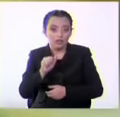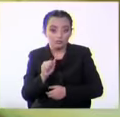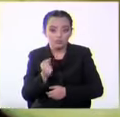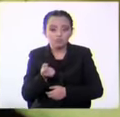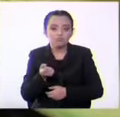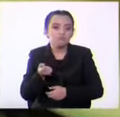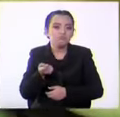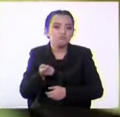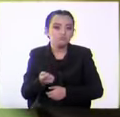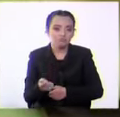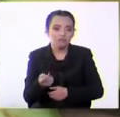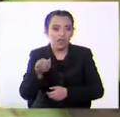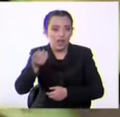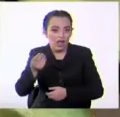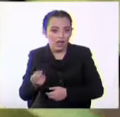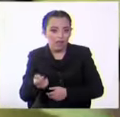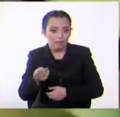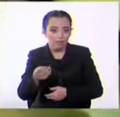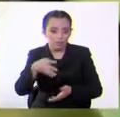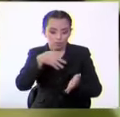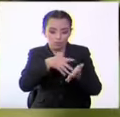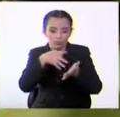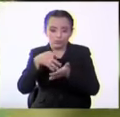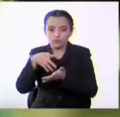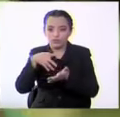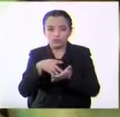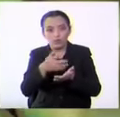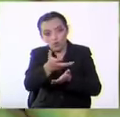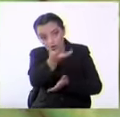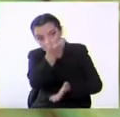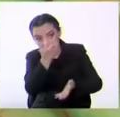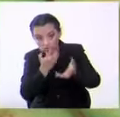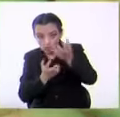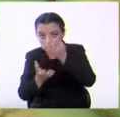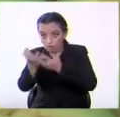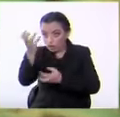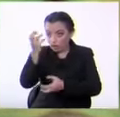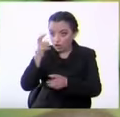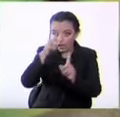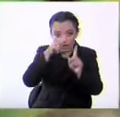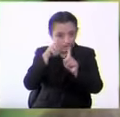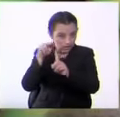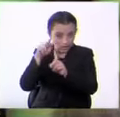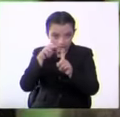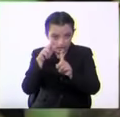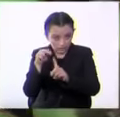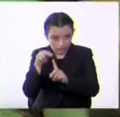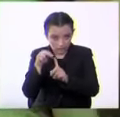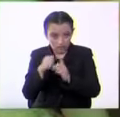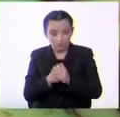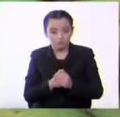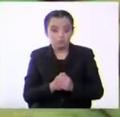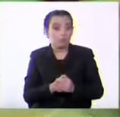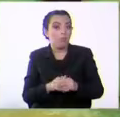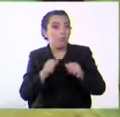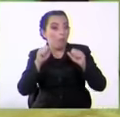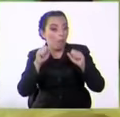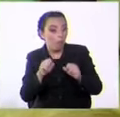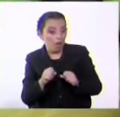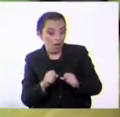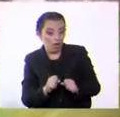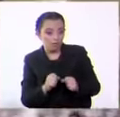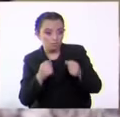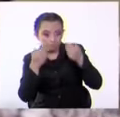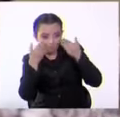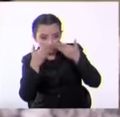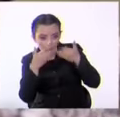generaciones toda la población de cultivo adquirirá esa característica y de hecho puede lucir drásticamente distinta.